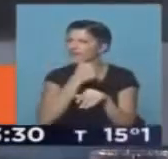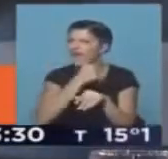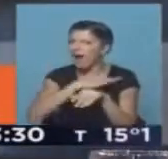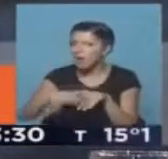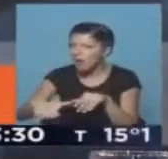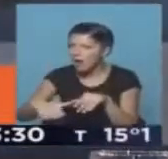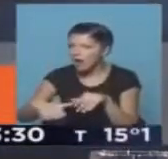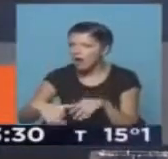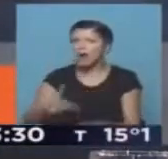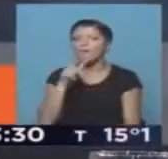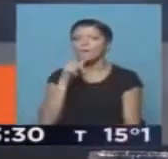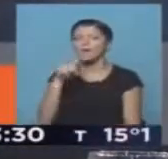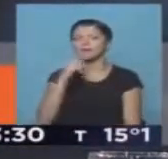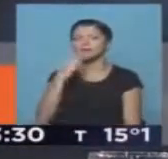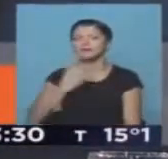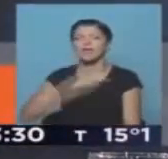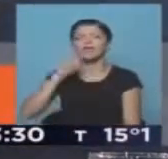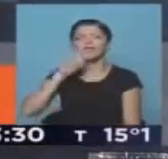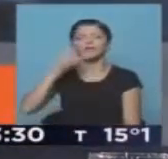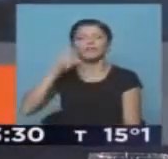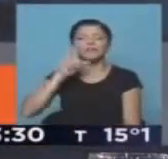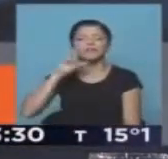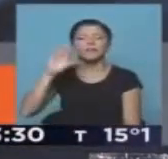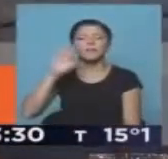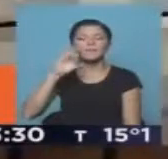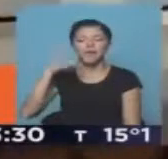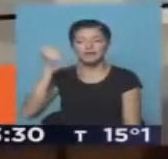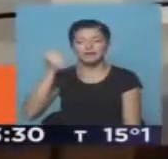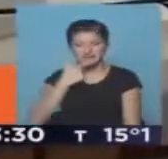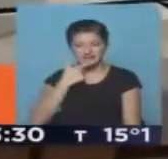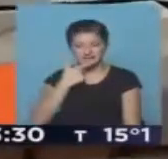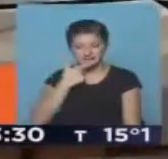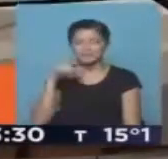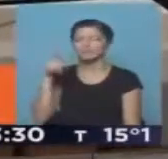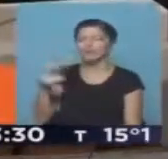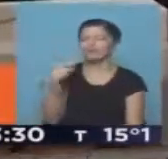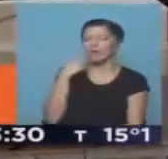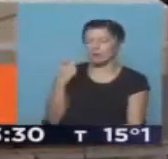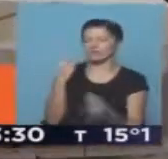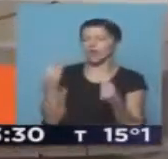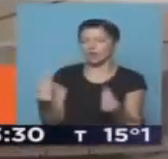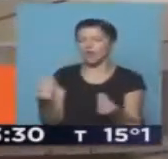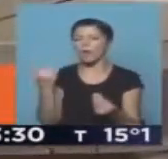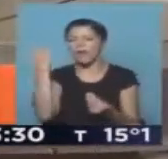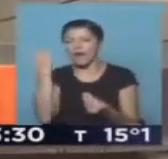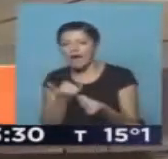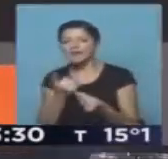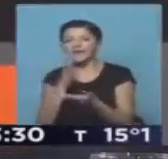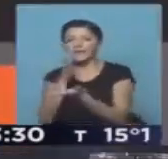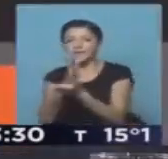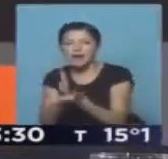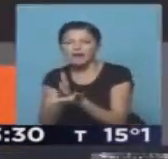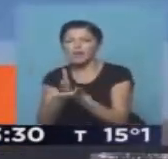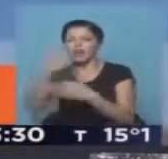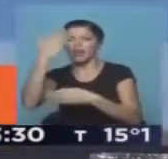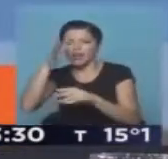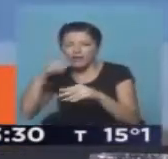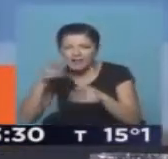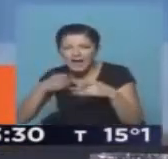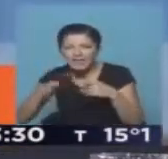lo cual te da la idea de cómo está dividido cruzado por barreras muros rutas que calles pedazos de ciudades